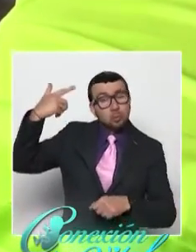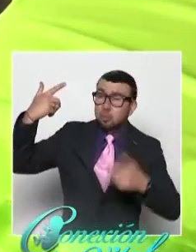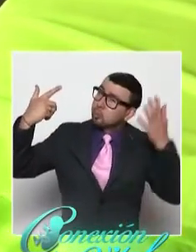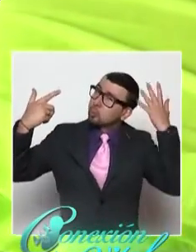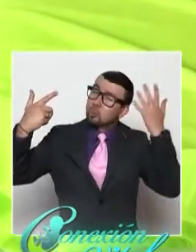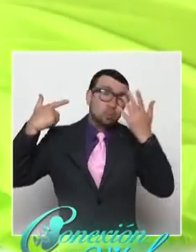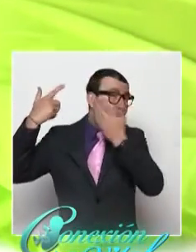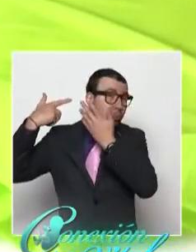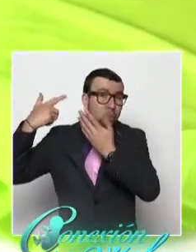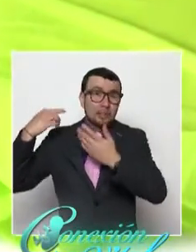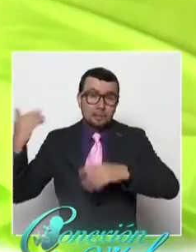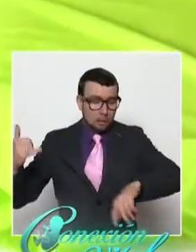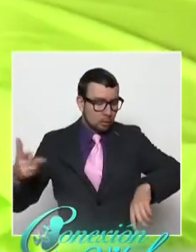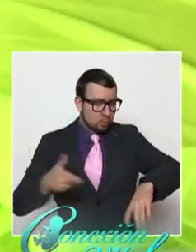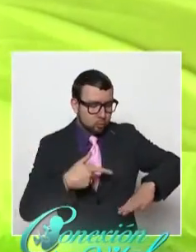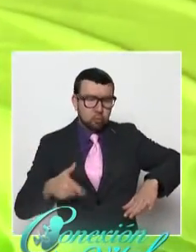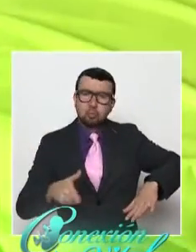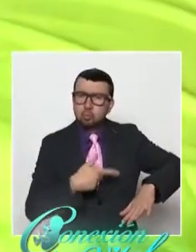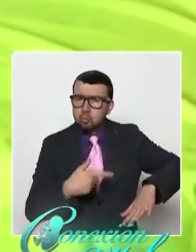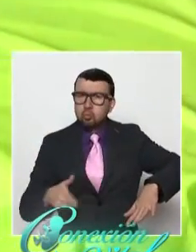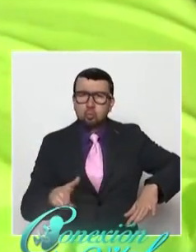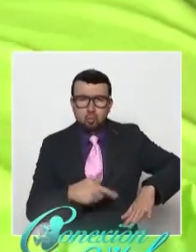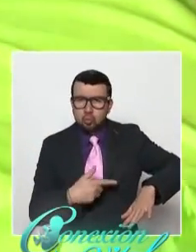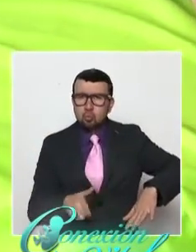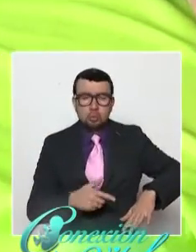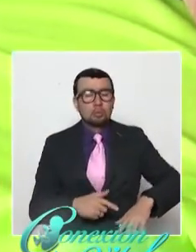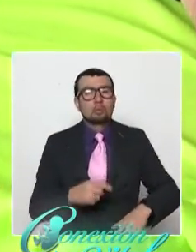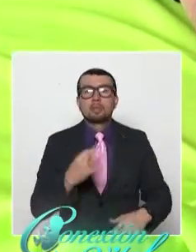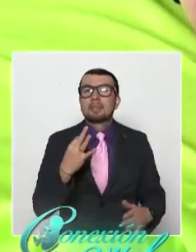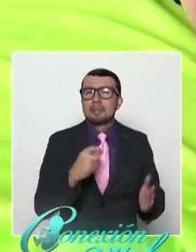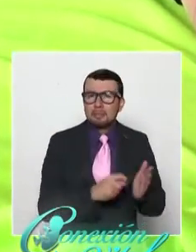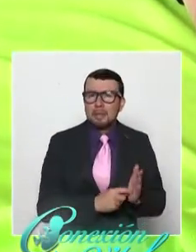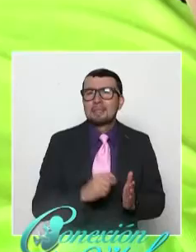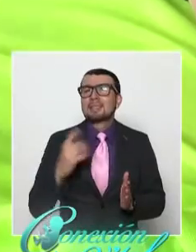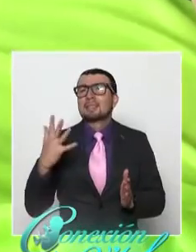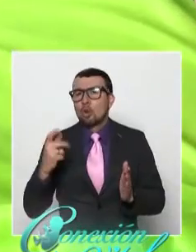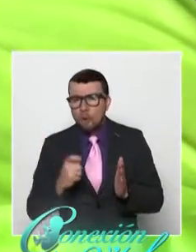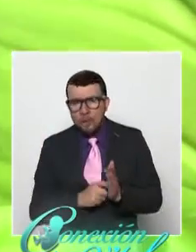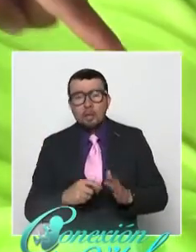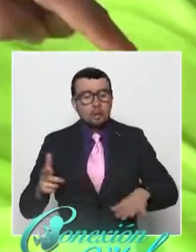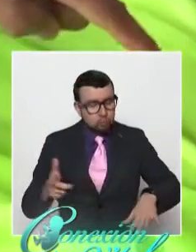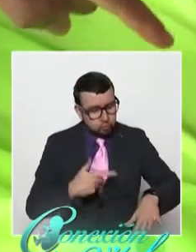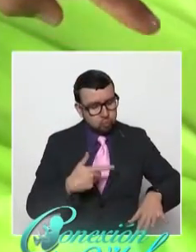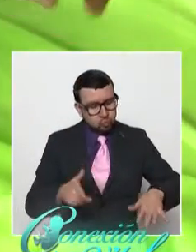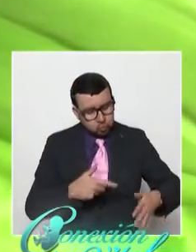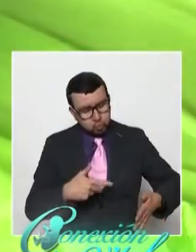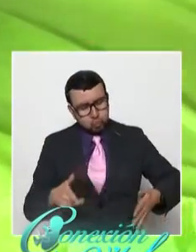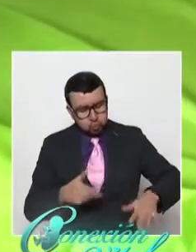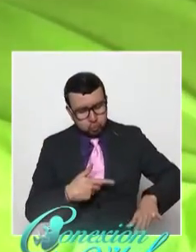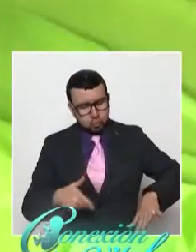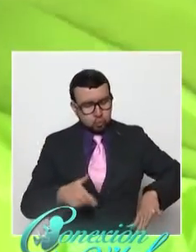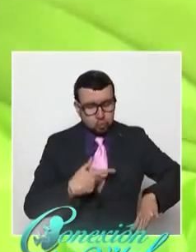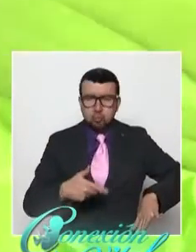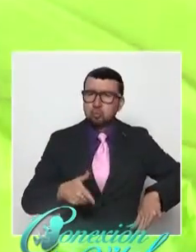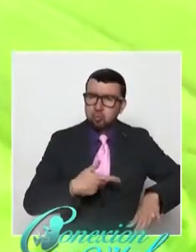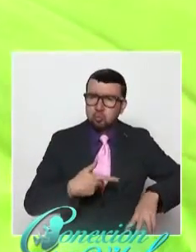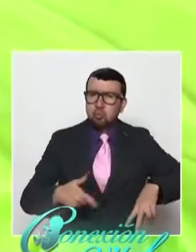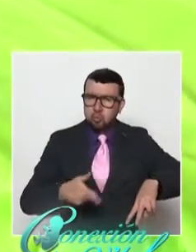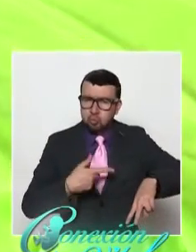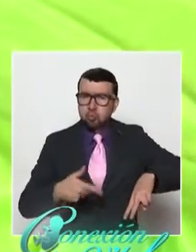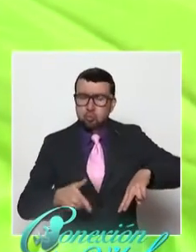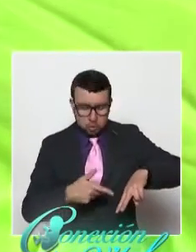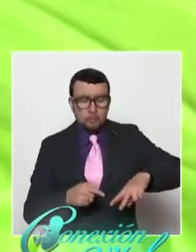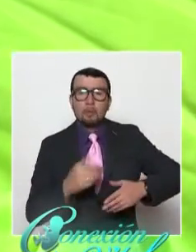que pueden tener en casa, secarlo todo el tiempo, 3, 4, 5 veces. Y es muy posible que esta solución de estas heridas empiece